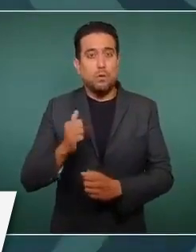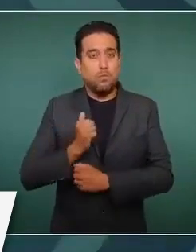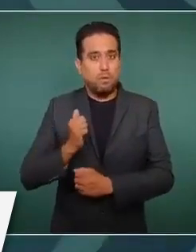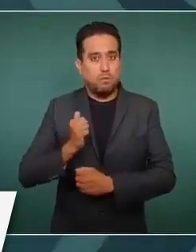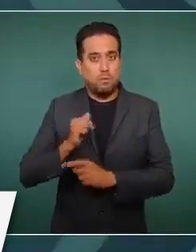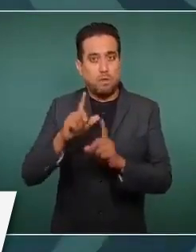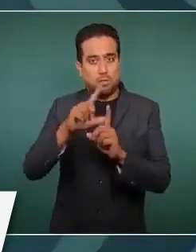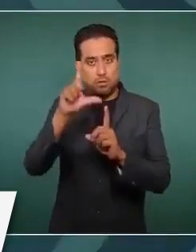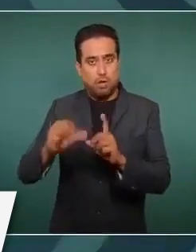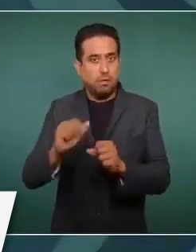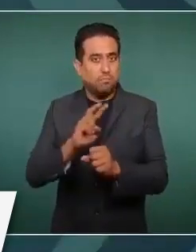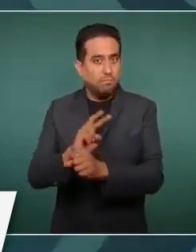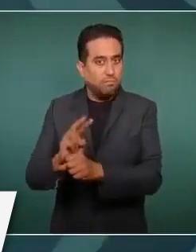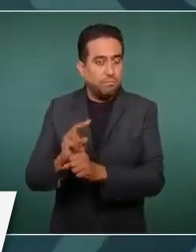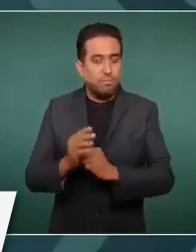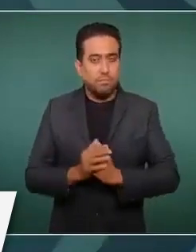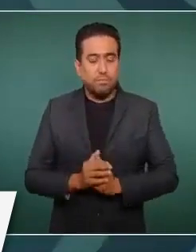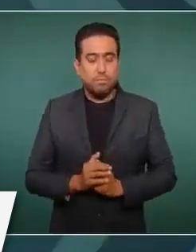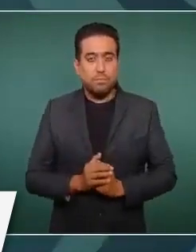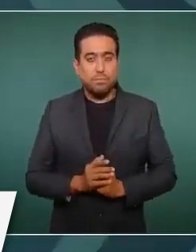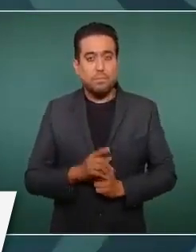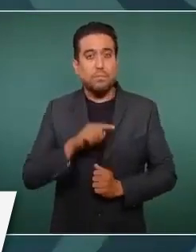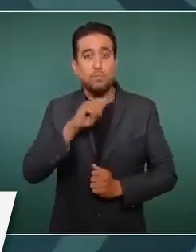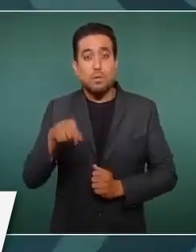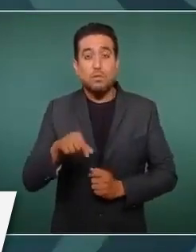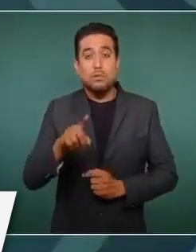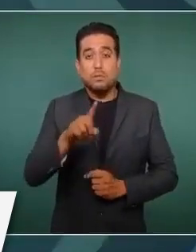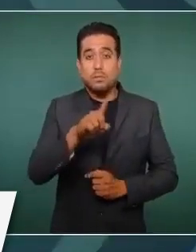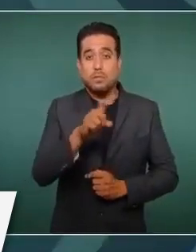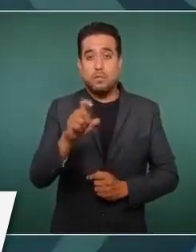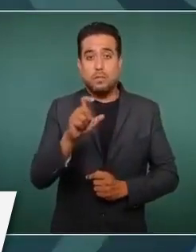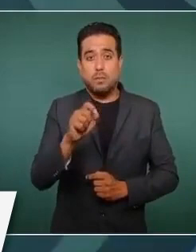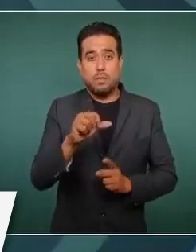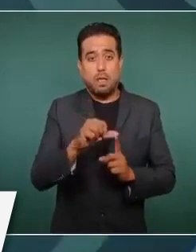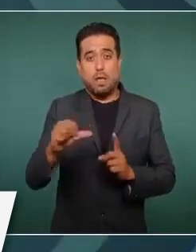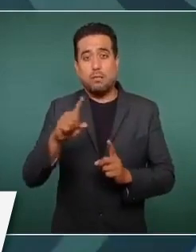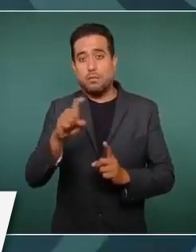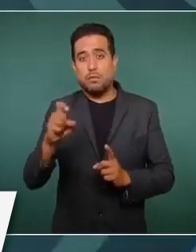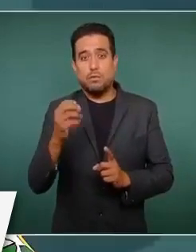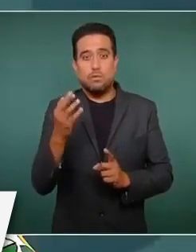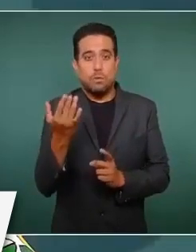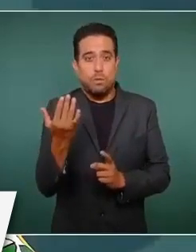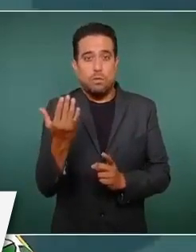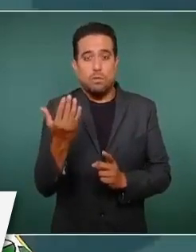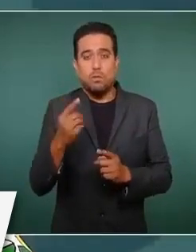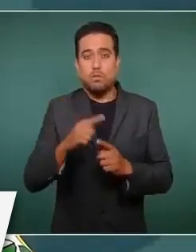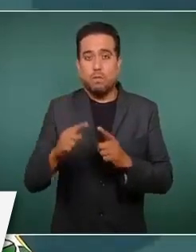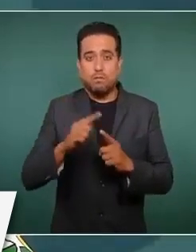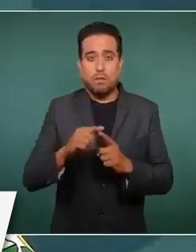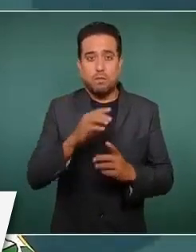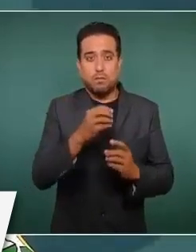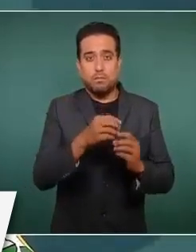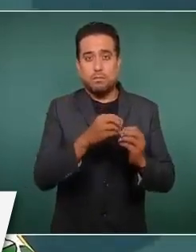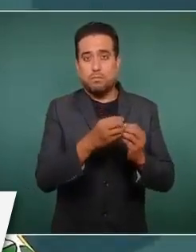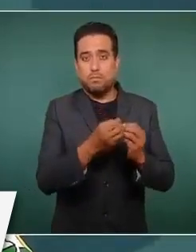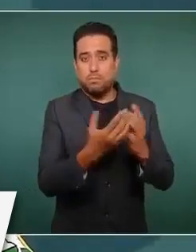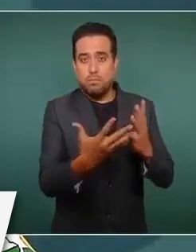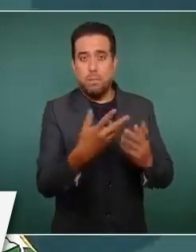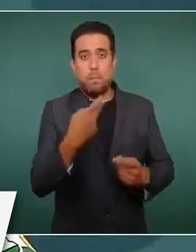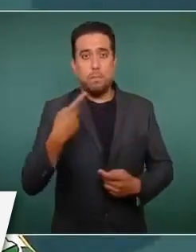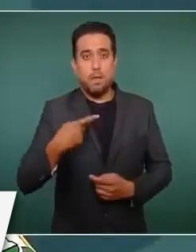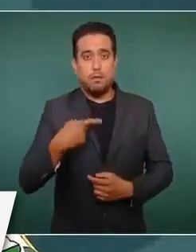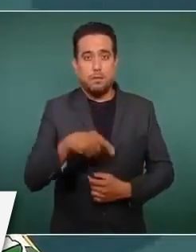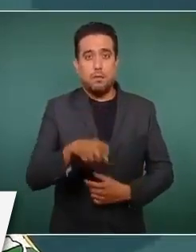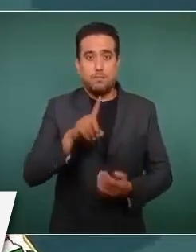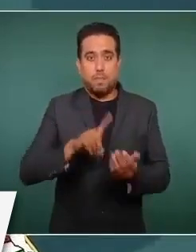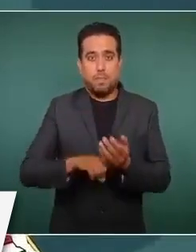instalación varía de 120 a 150 elementos que van a cubrir estas